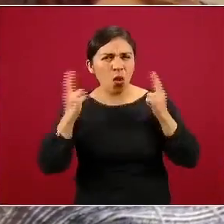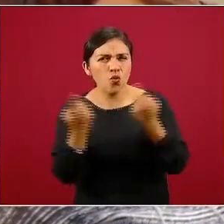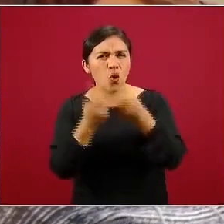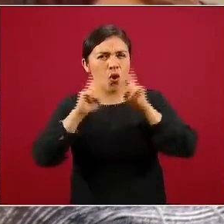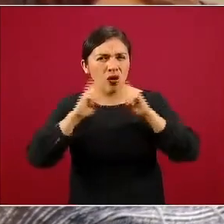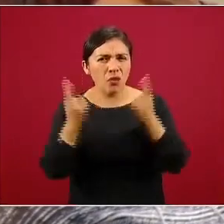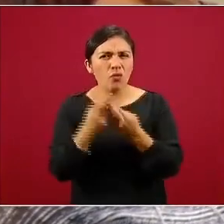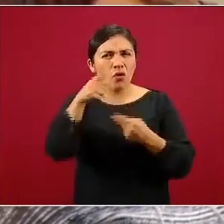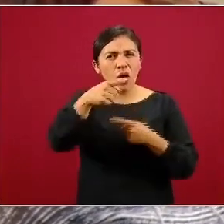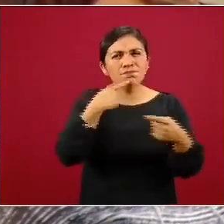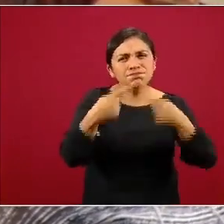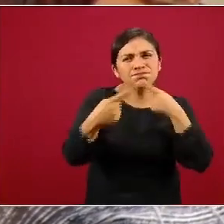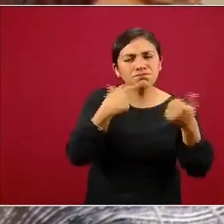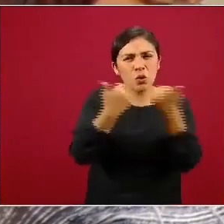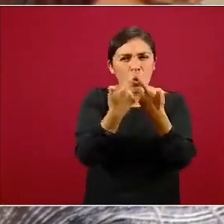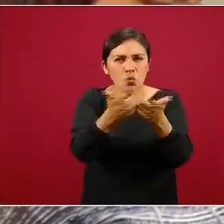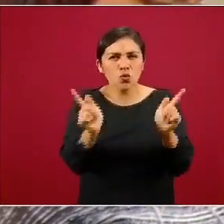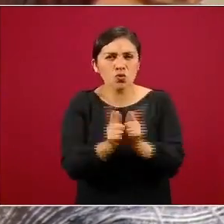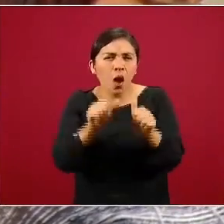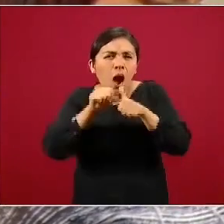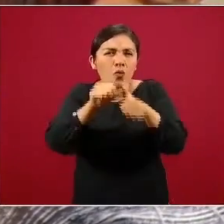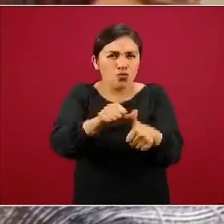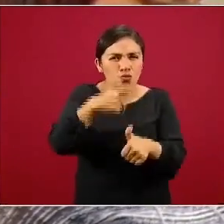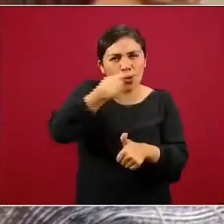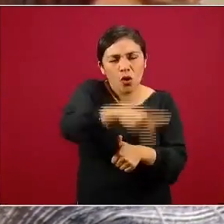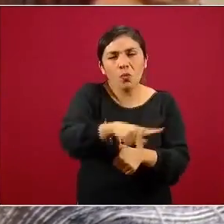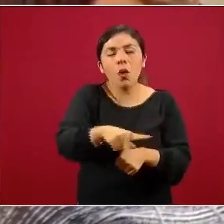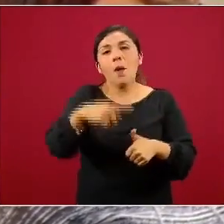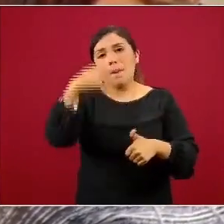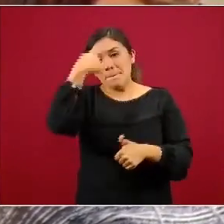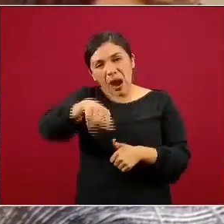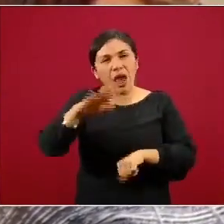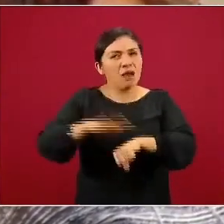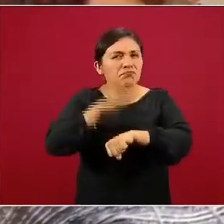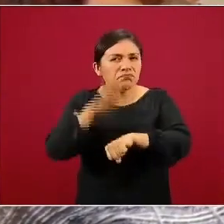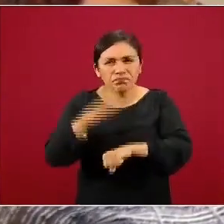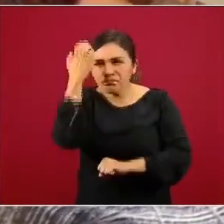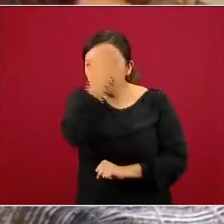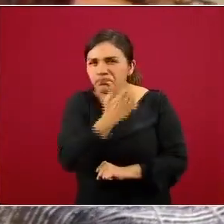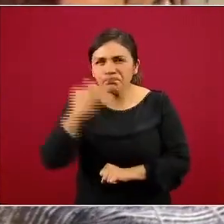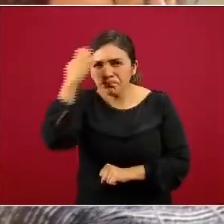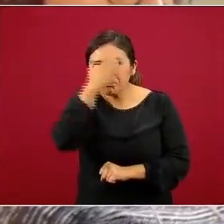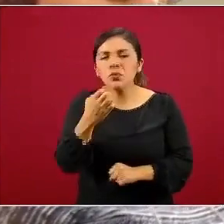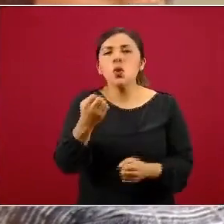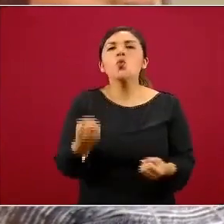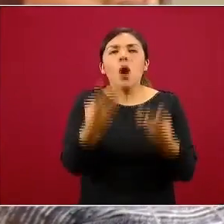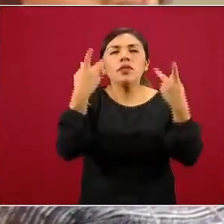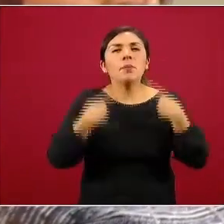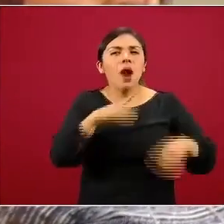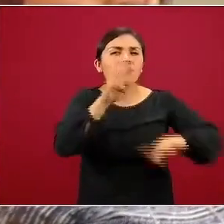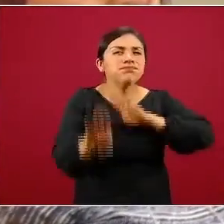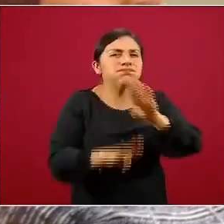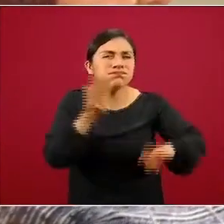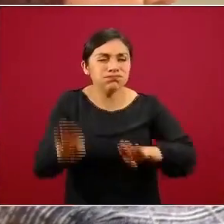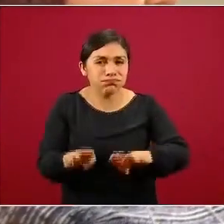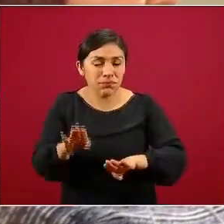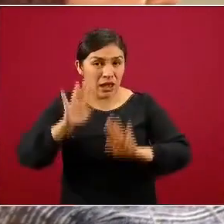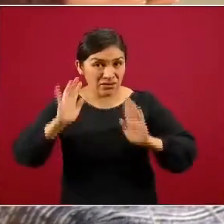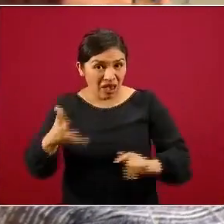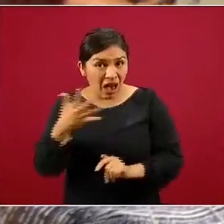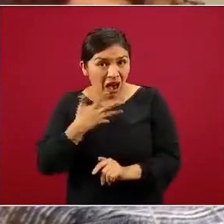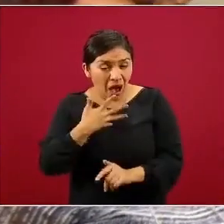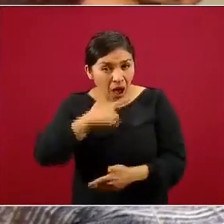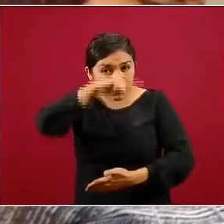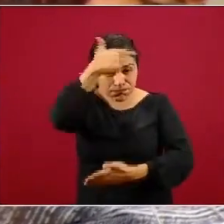reuniones que tienen con este comité autónomo para verificar la carga excesiva de muertes, ya hay